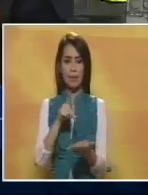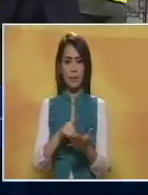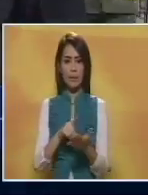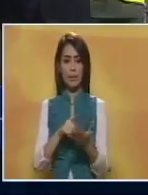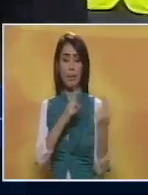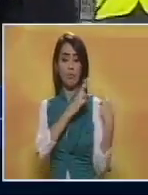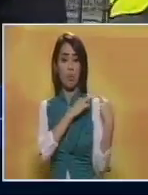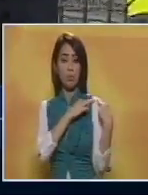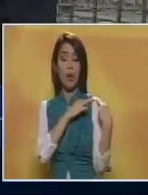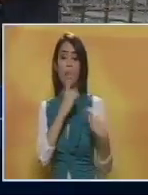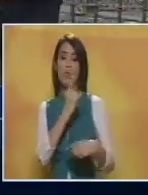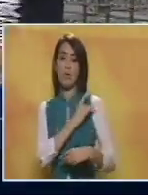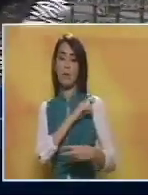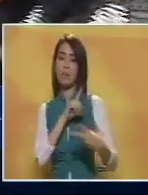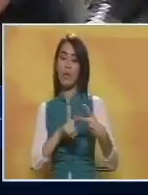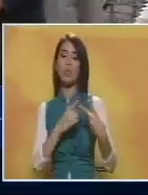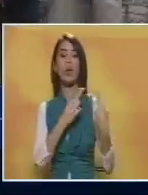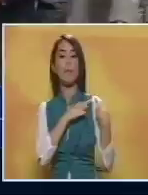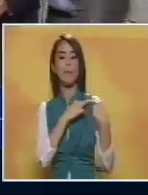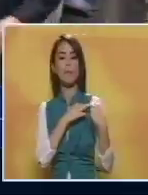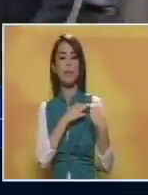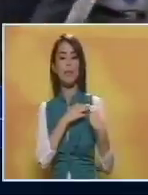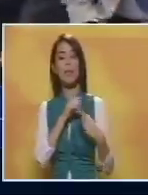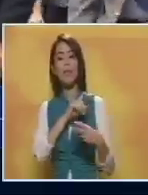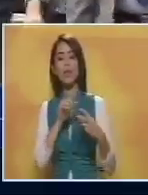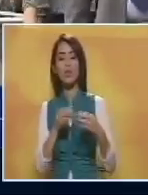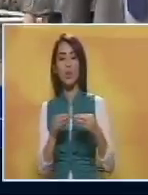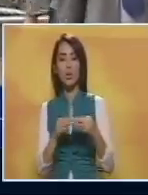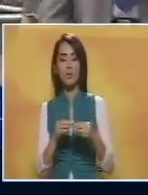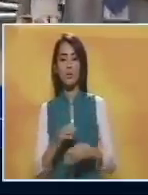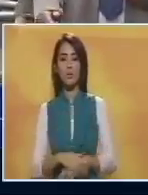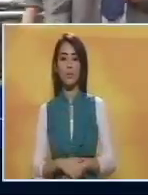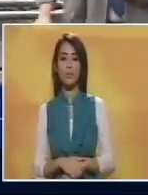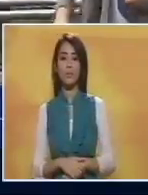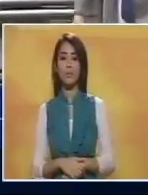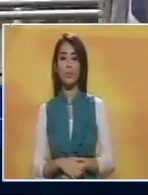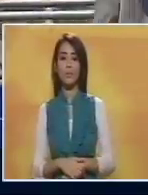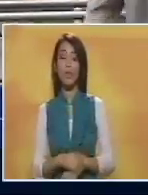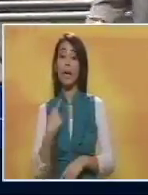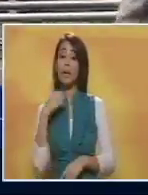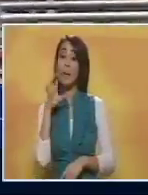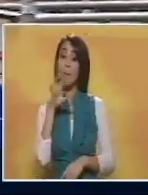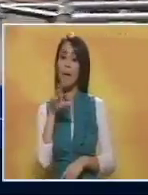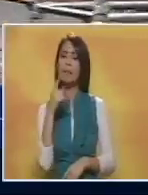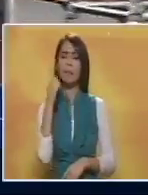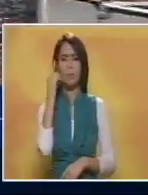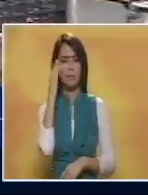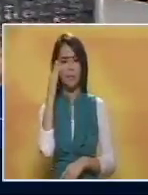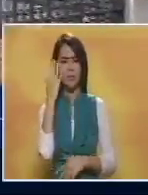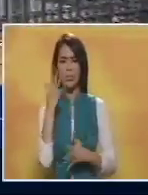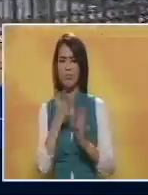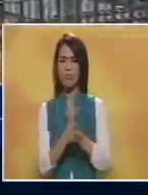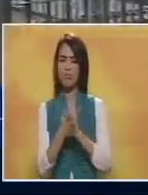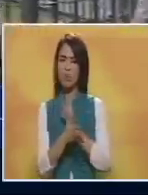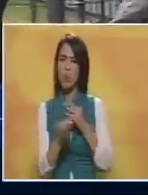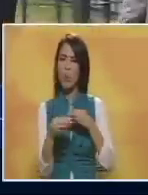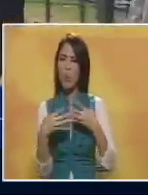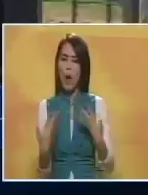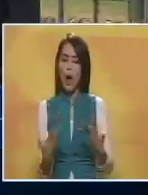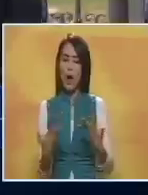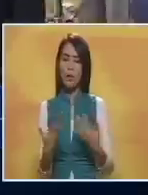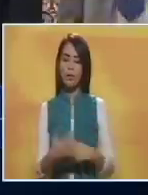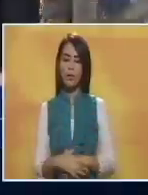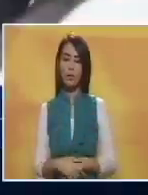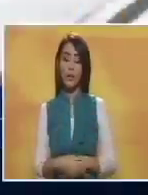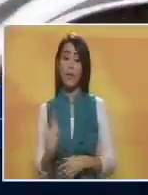de universidades y representantes del cuerpo diplomático acreditado en el país para conocer precisamente cuál es el